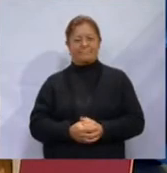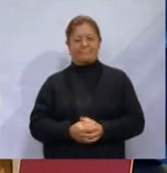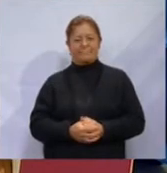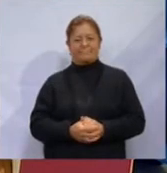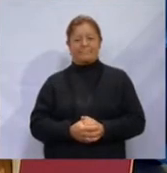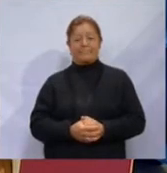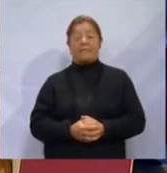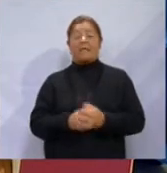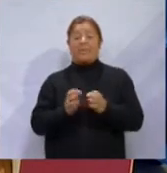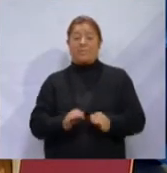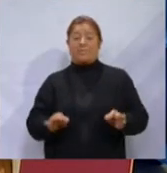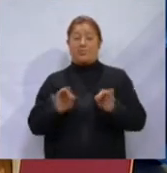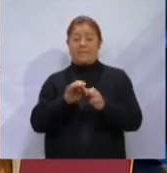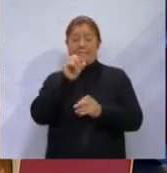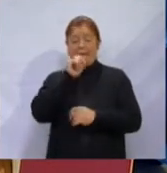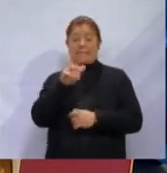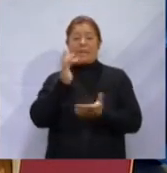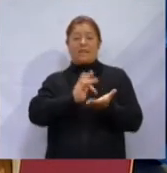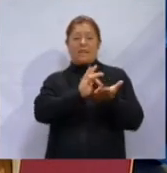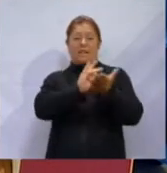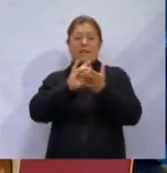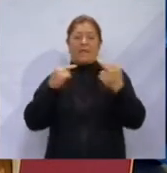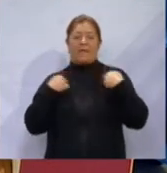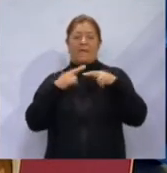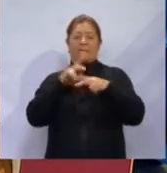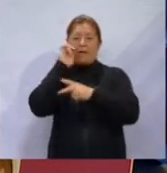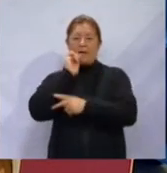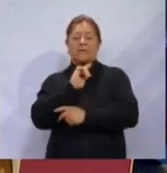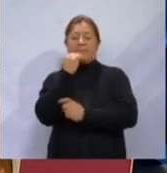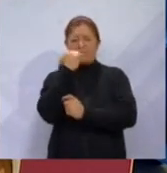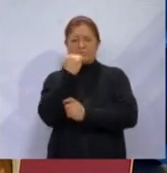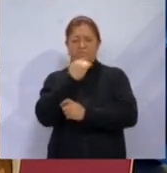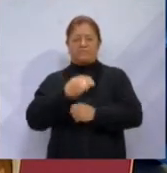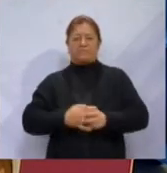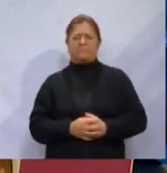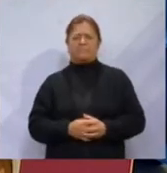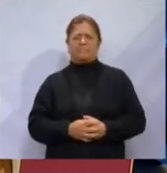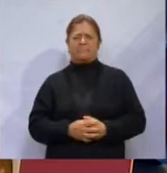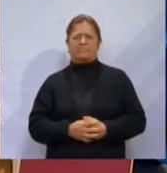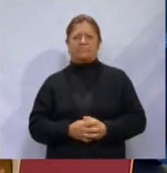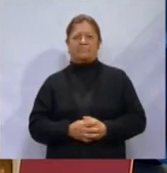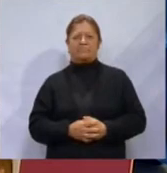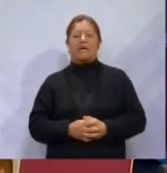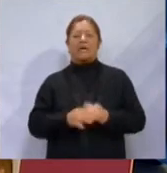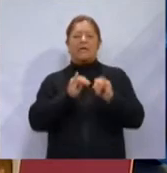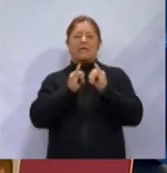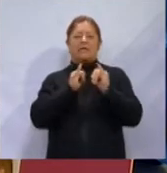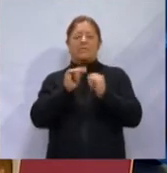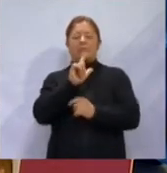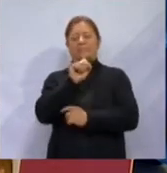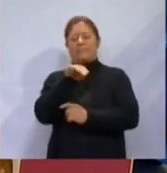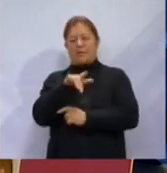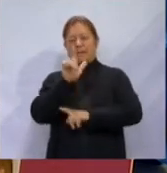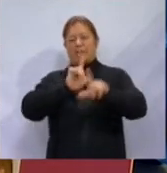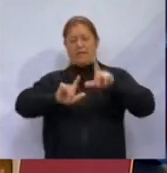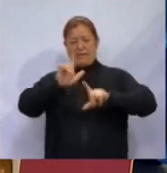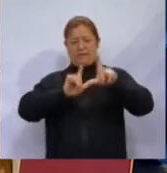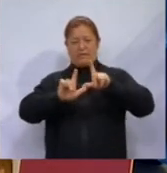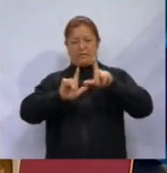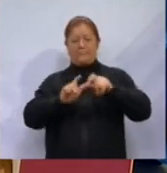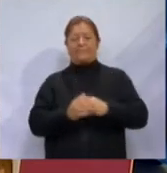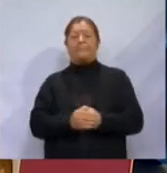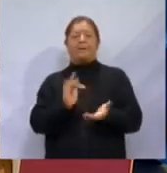También es importante agradecer a la maestra Miroslava Amador, que es nuestra intérprete de lengua de señas